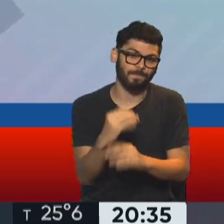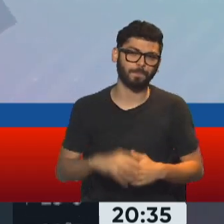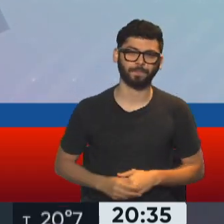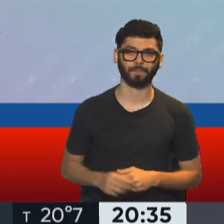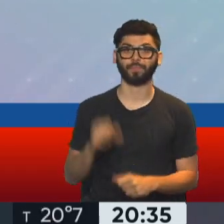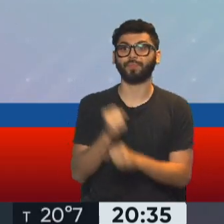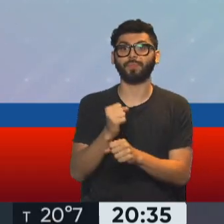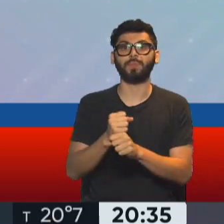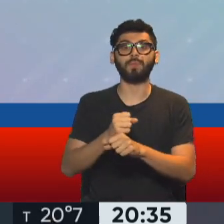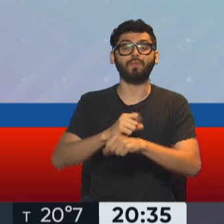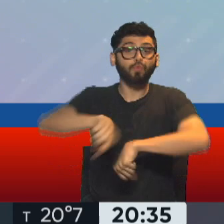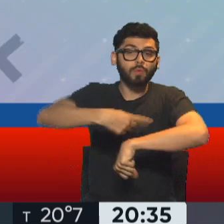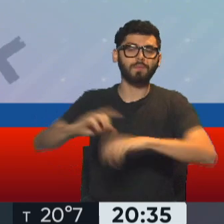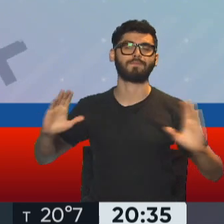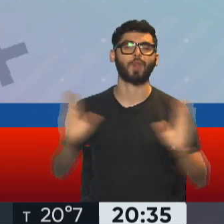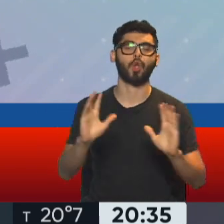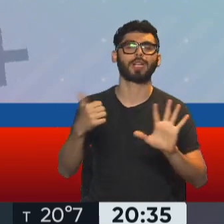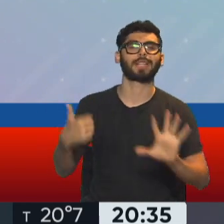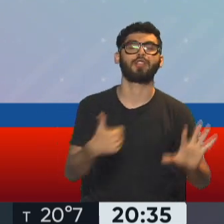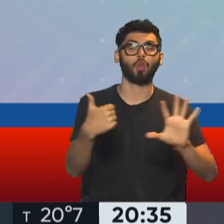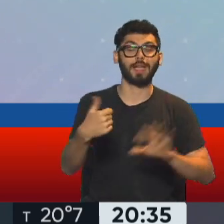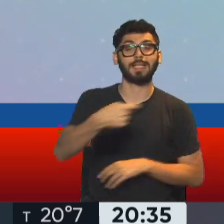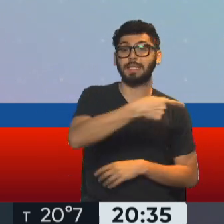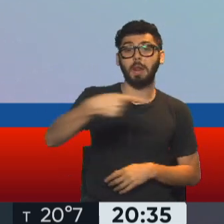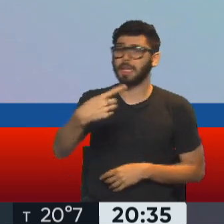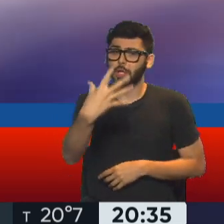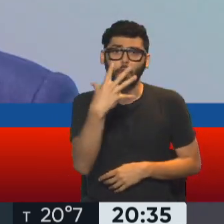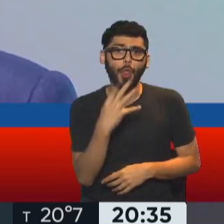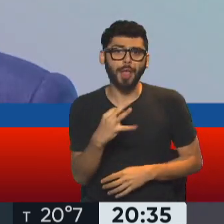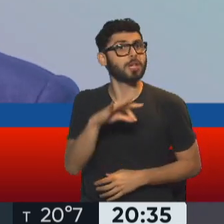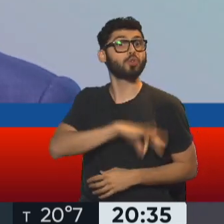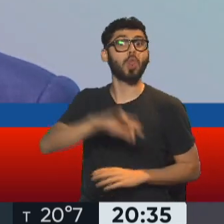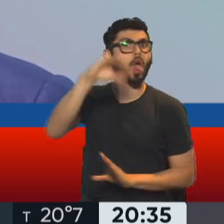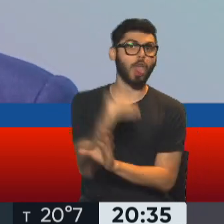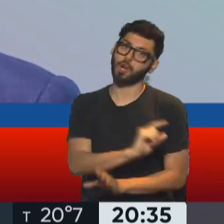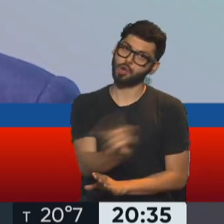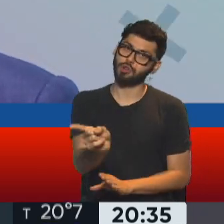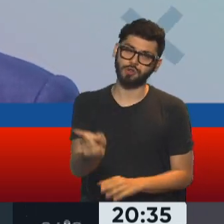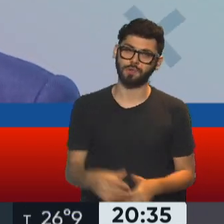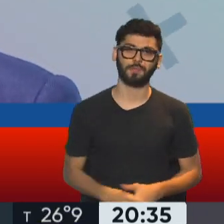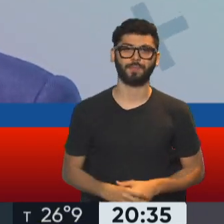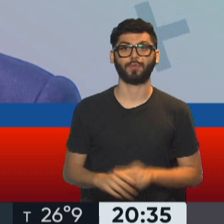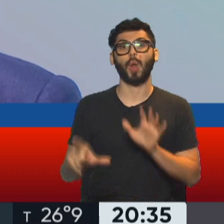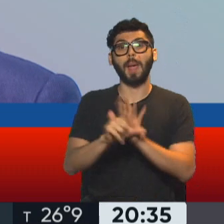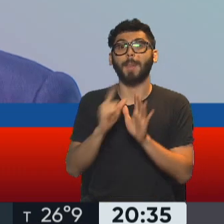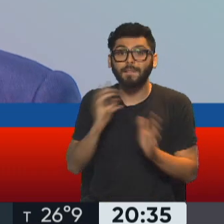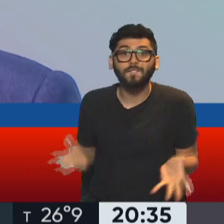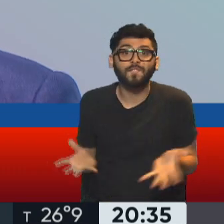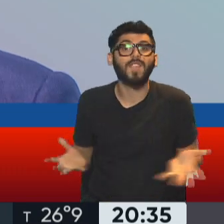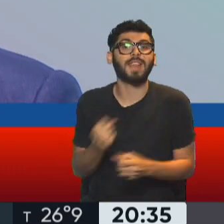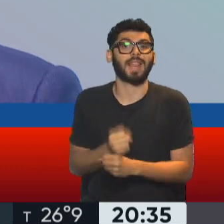laboral a 6 horas, 5 días a la semana, sin afectar el salario. Una ley que incentiva la generación de trabajo,